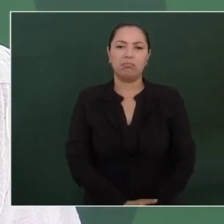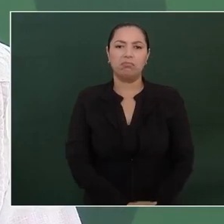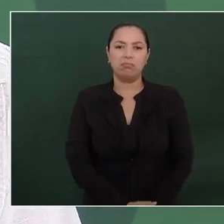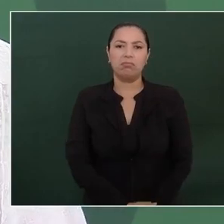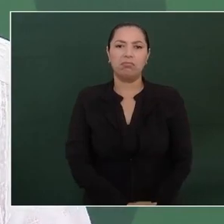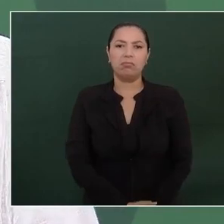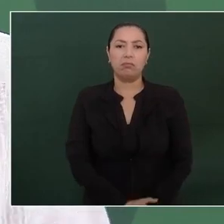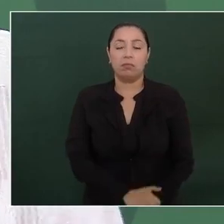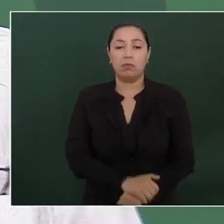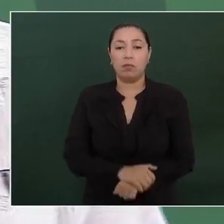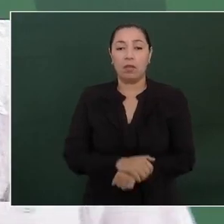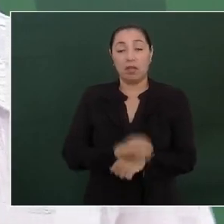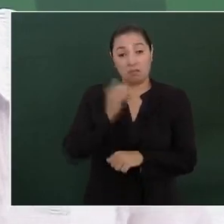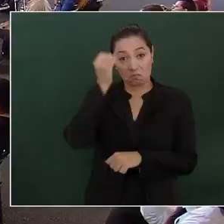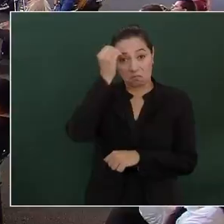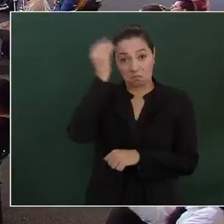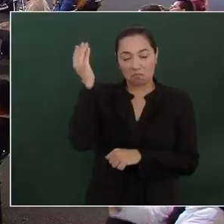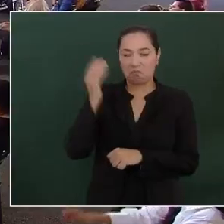No olvidar que